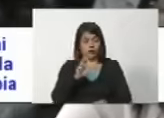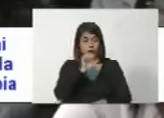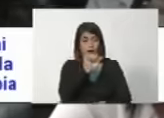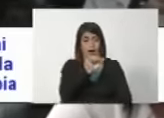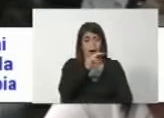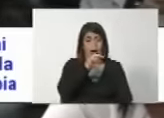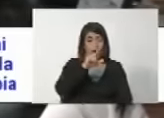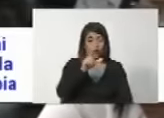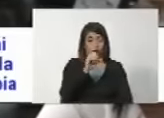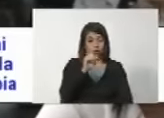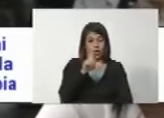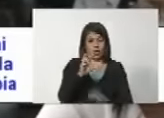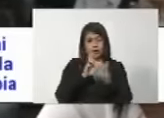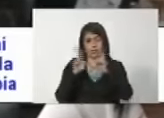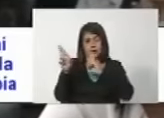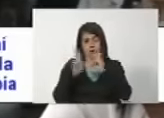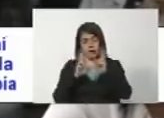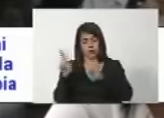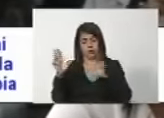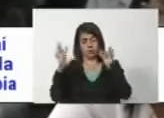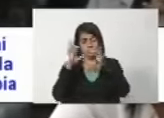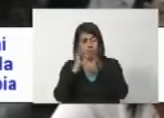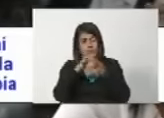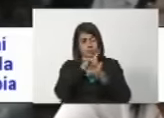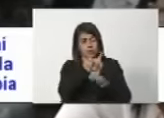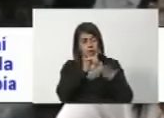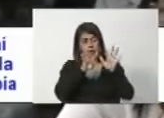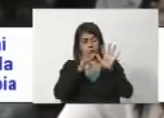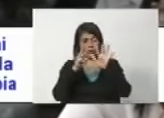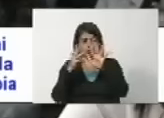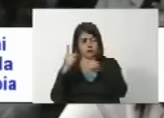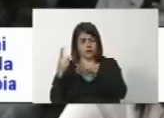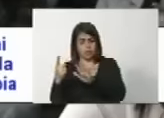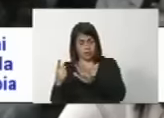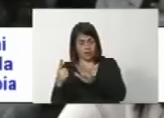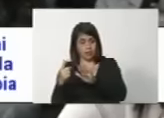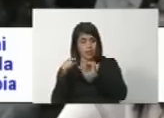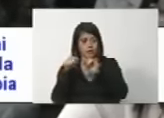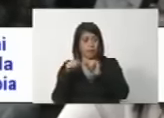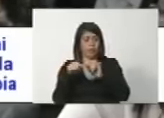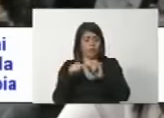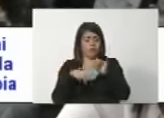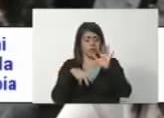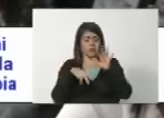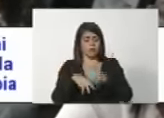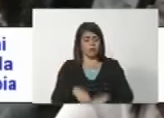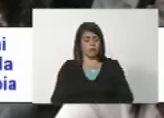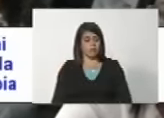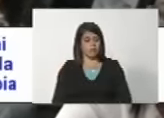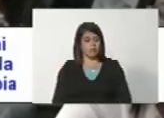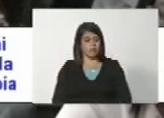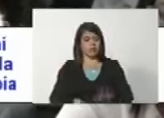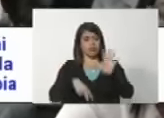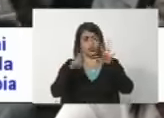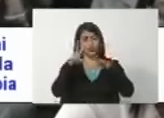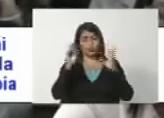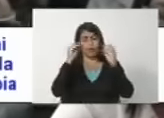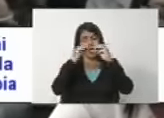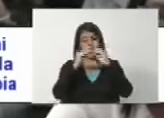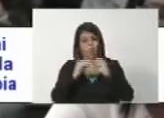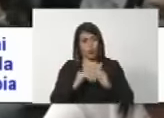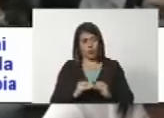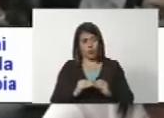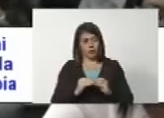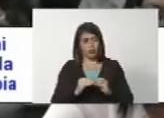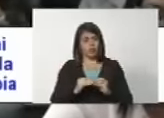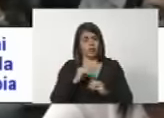Angola mantienen relaciones desde 1986 con unos 12 convenios o